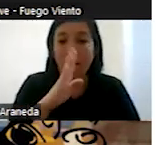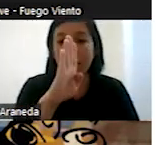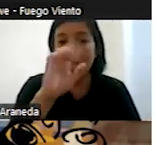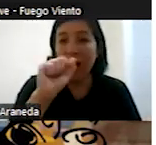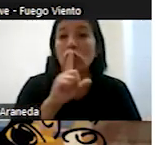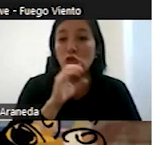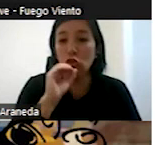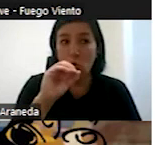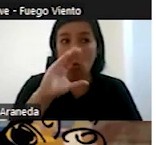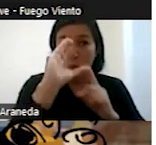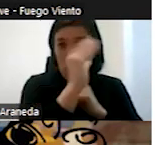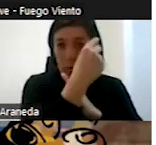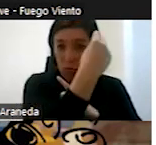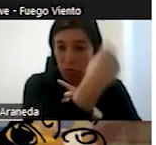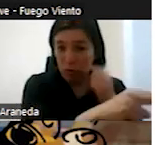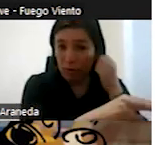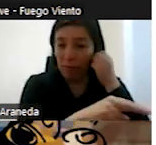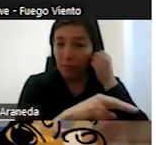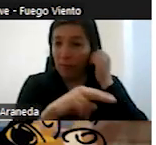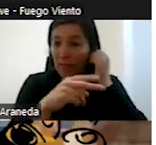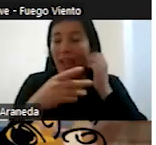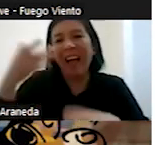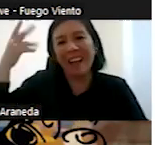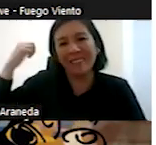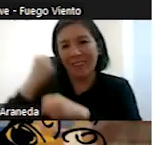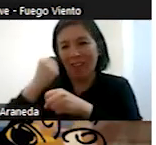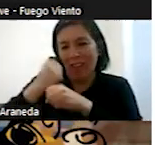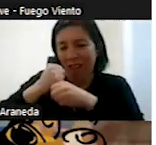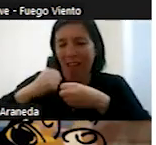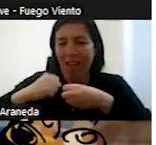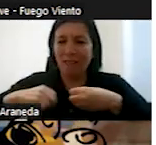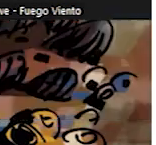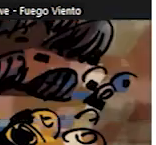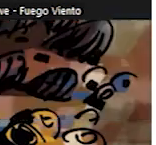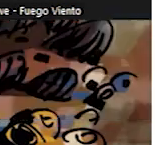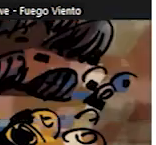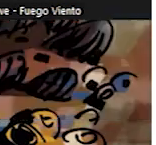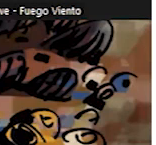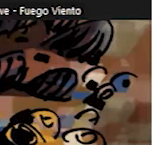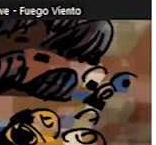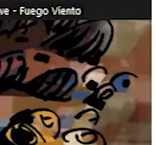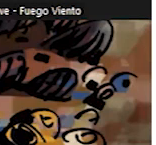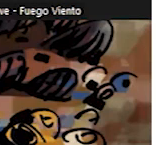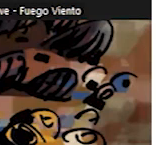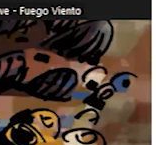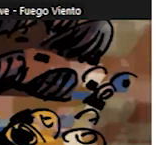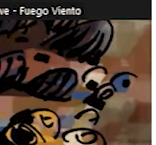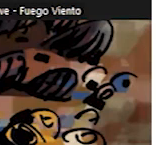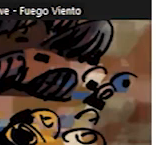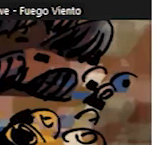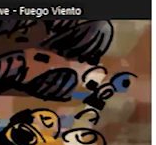el correspondientes al periodo alfarero temprano, de los cuales se desconocía, en realidad se desconoce,